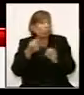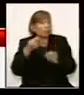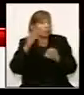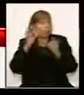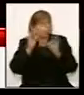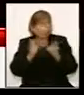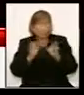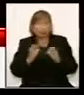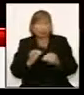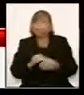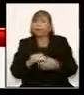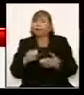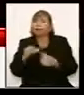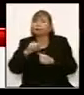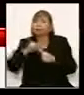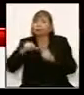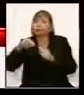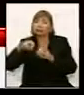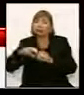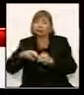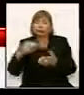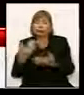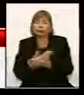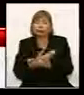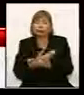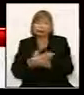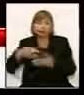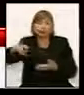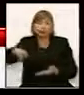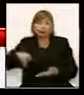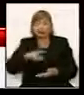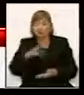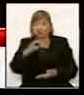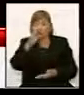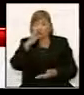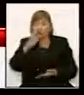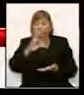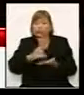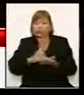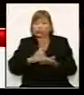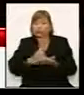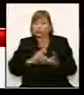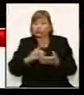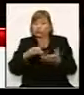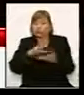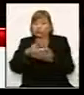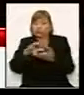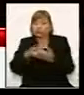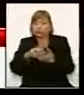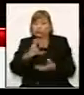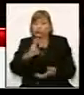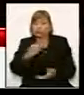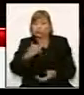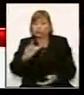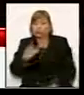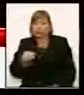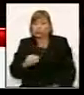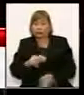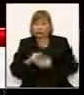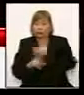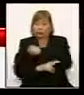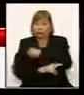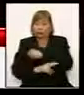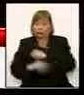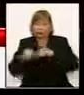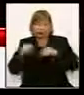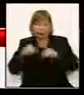torno a las vías de nuevas rutas de Lima, algunos de los proyectos que estaban vinculados a vías nacionales. Es